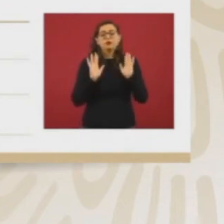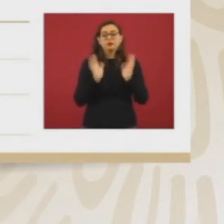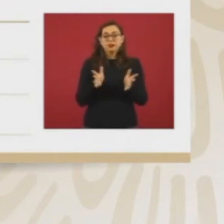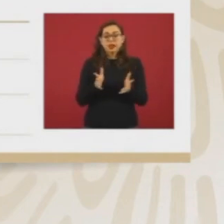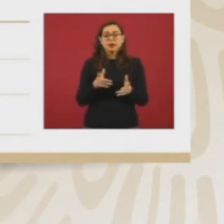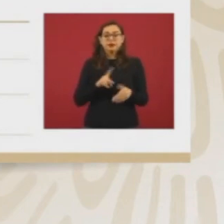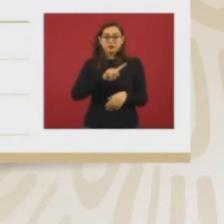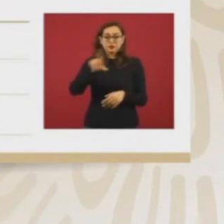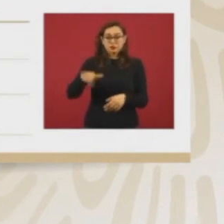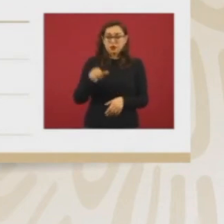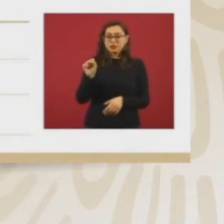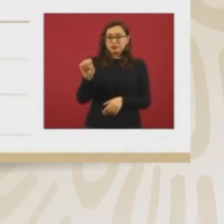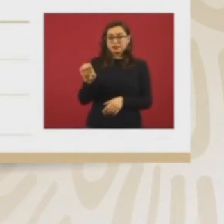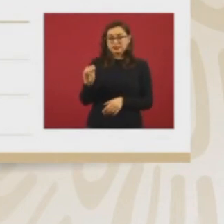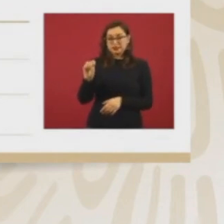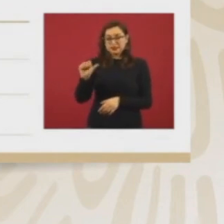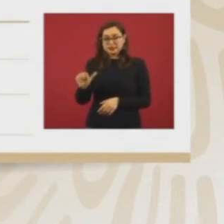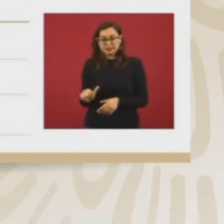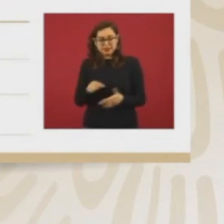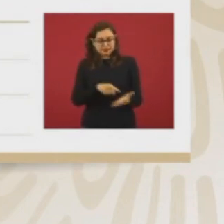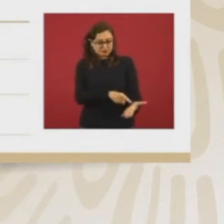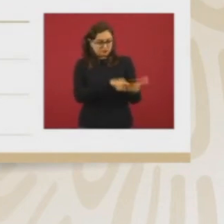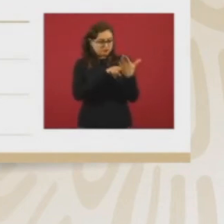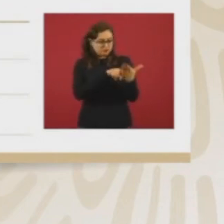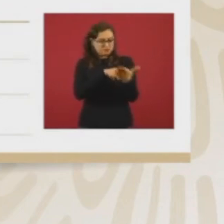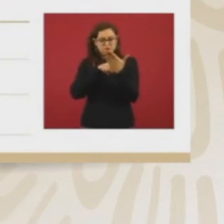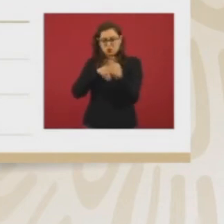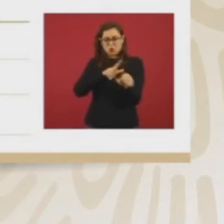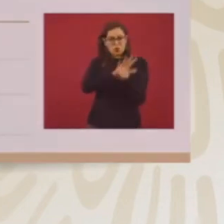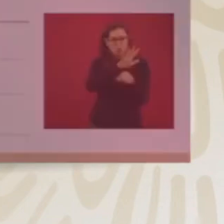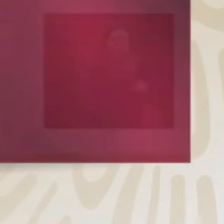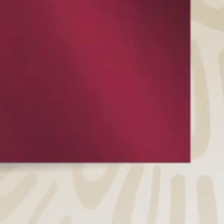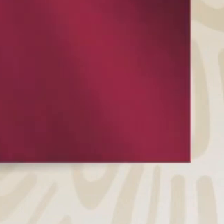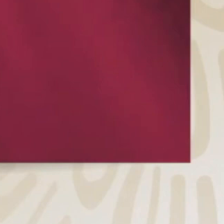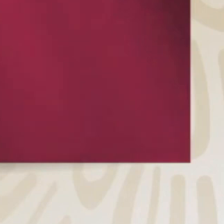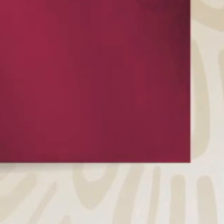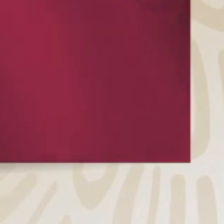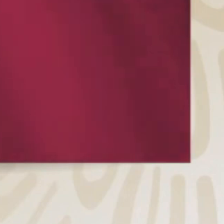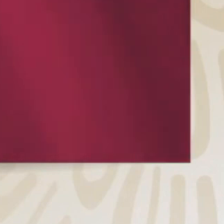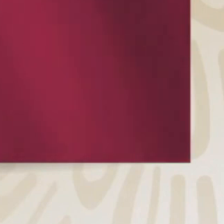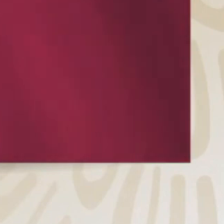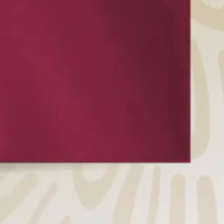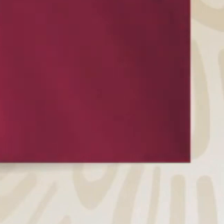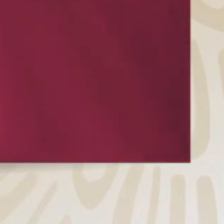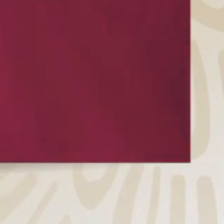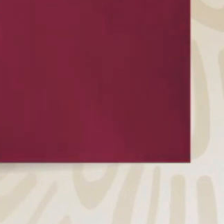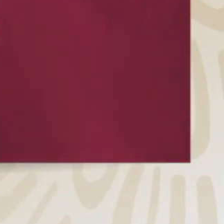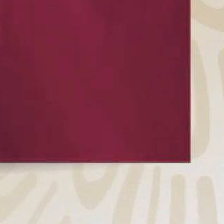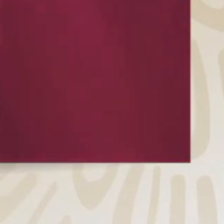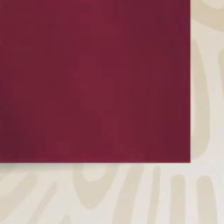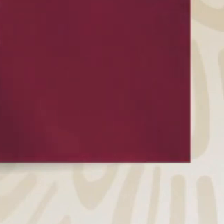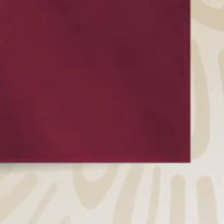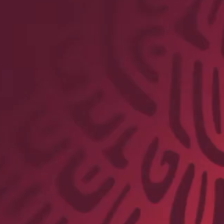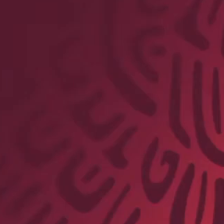decidirá cuáles son útiles, cuáles no y en qué cantidad. Gobierno de México.